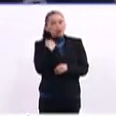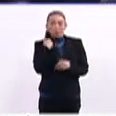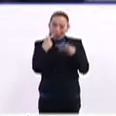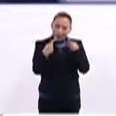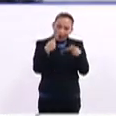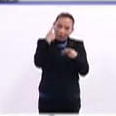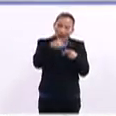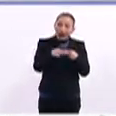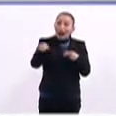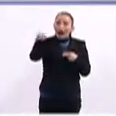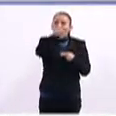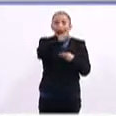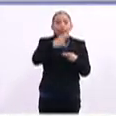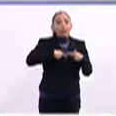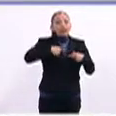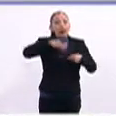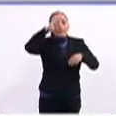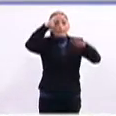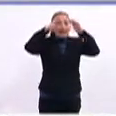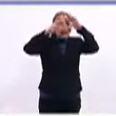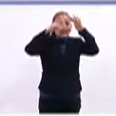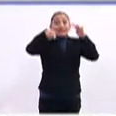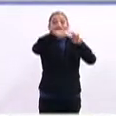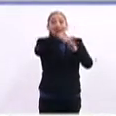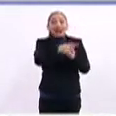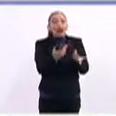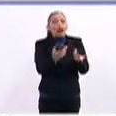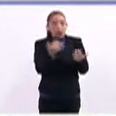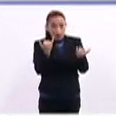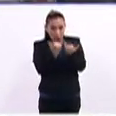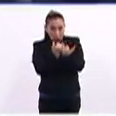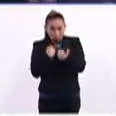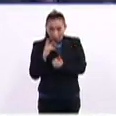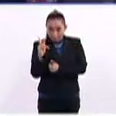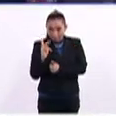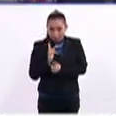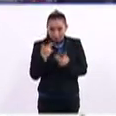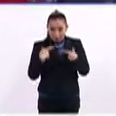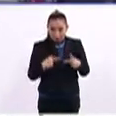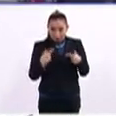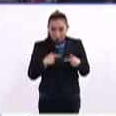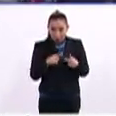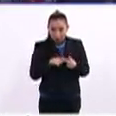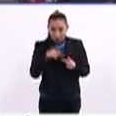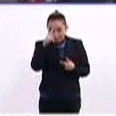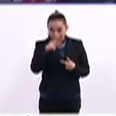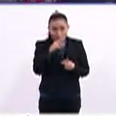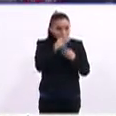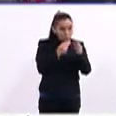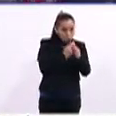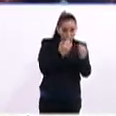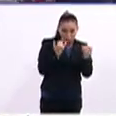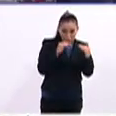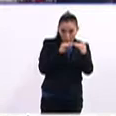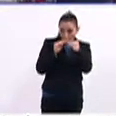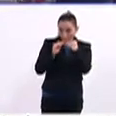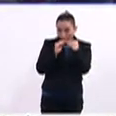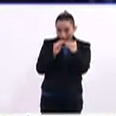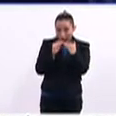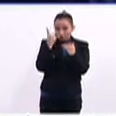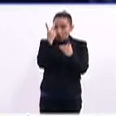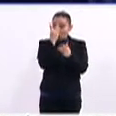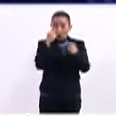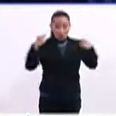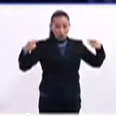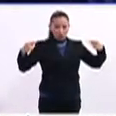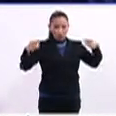planeé para provocar la reflexión sobre qué tan iguales somos hoy en día en México y en el mundo. Estos 2 dedos